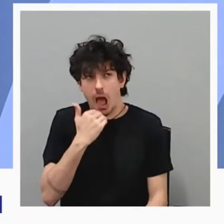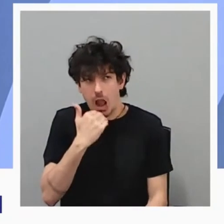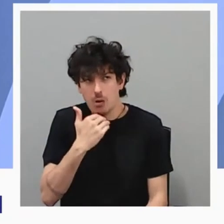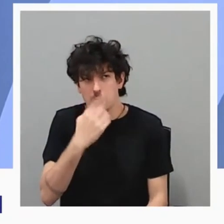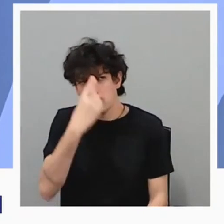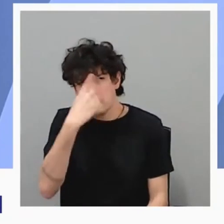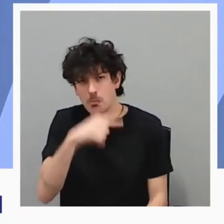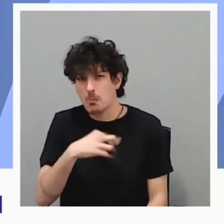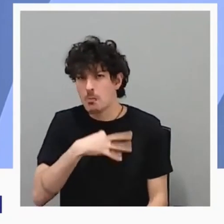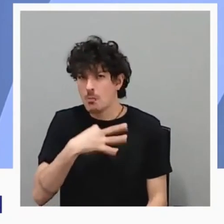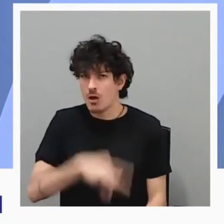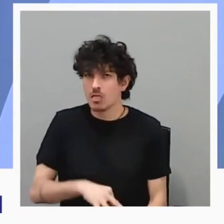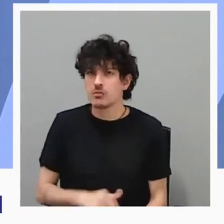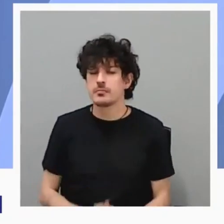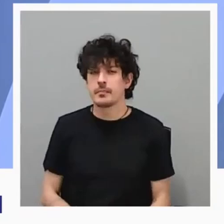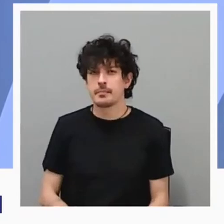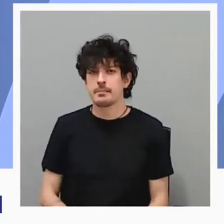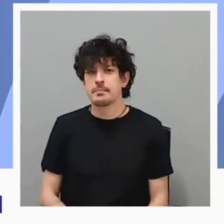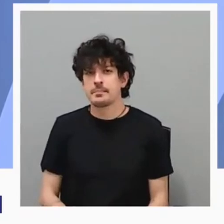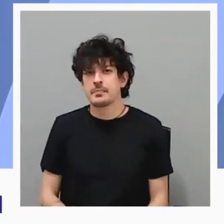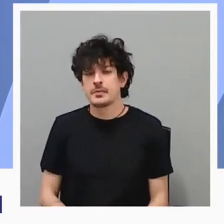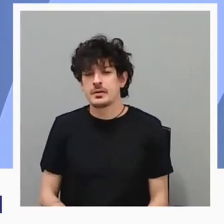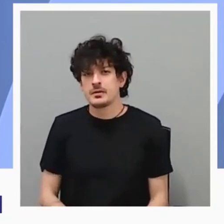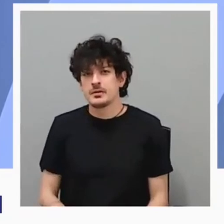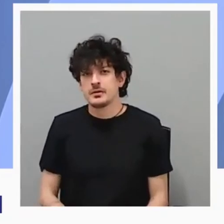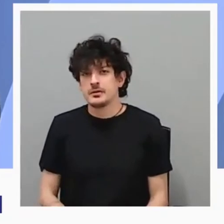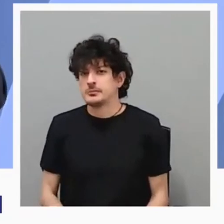pueden ocurrir hechos que nos obliguen